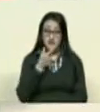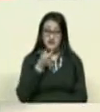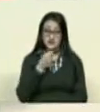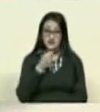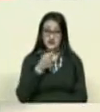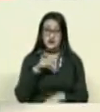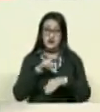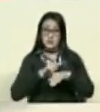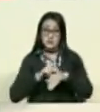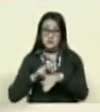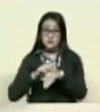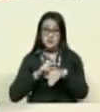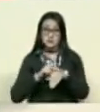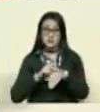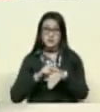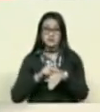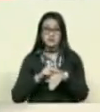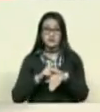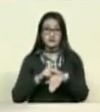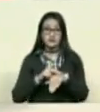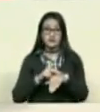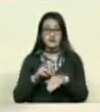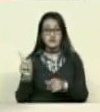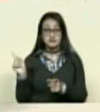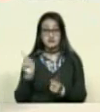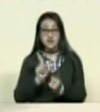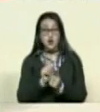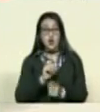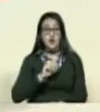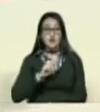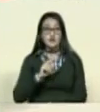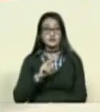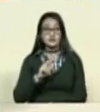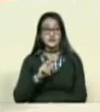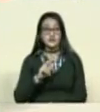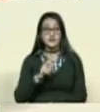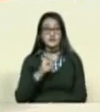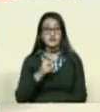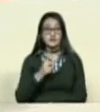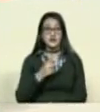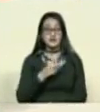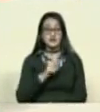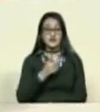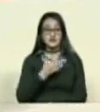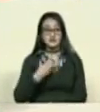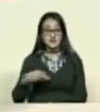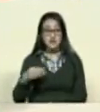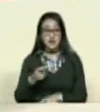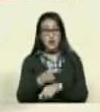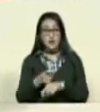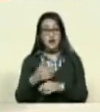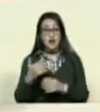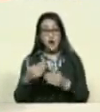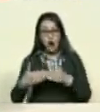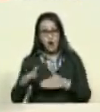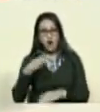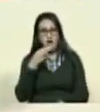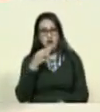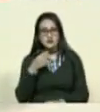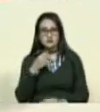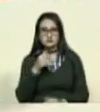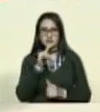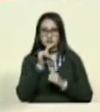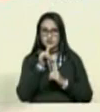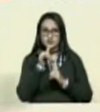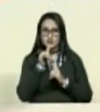Bolivariana. Aquí están llegando los vicepresidentes de gobierno. Tengo varios anuncios muy importantes que hacer ahora, después de